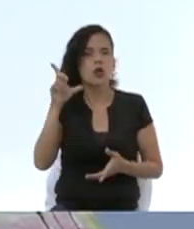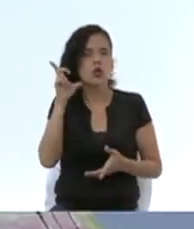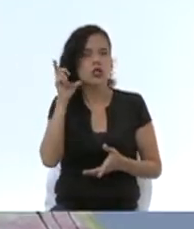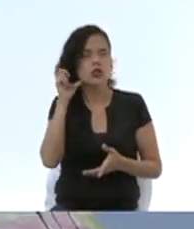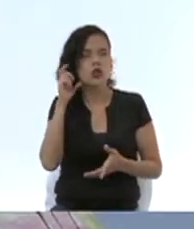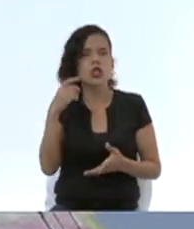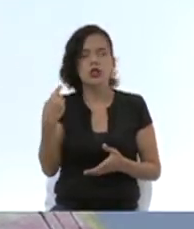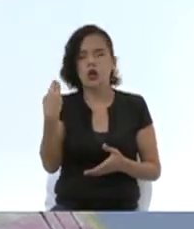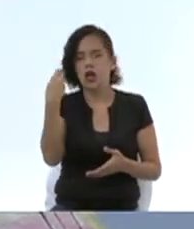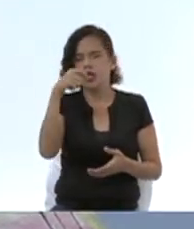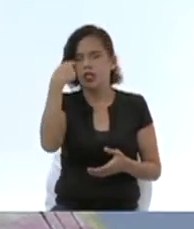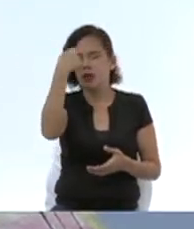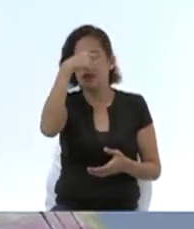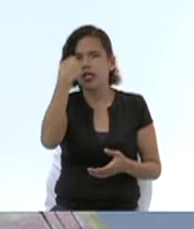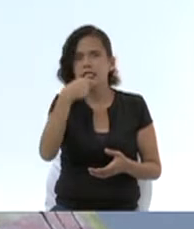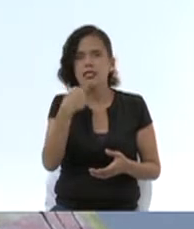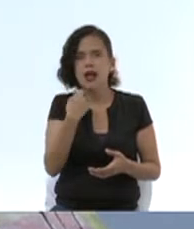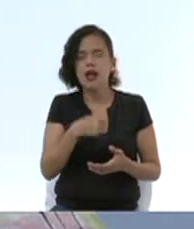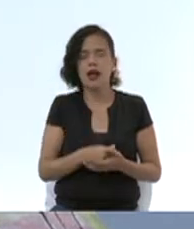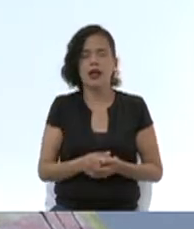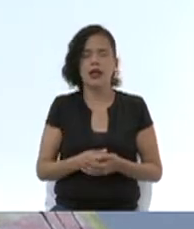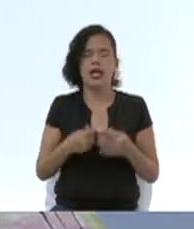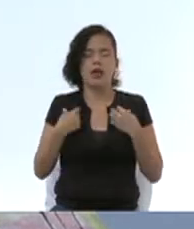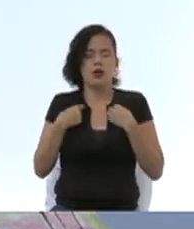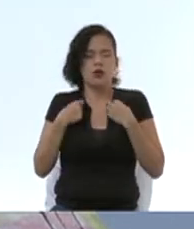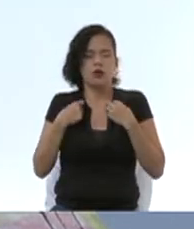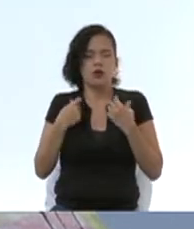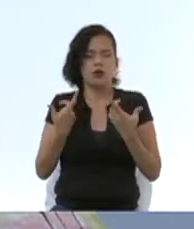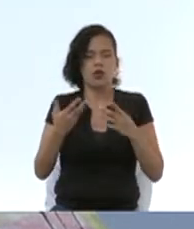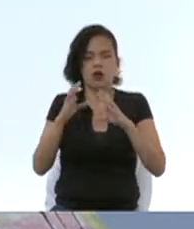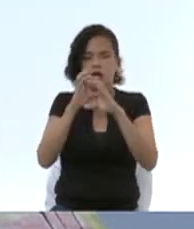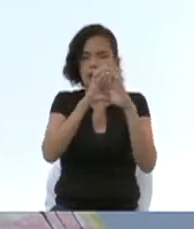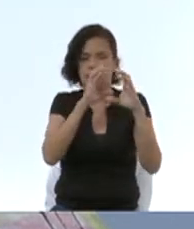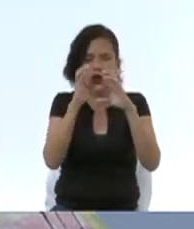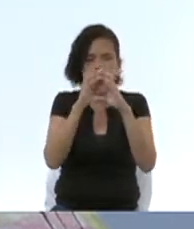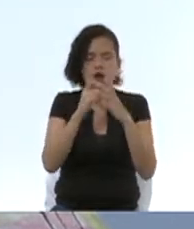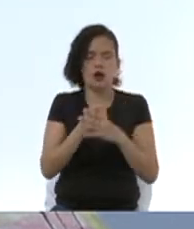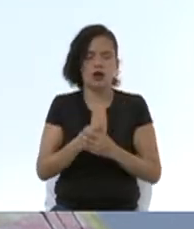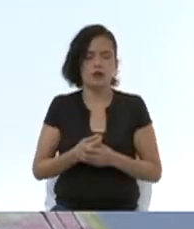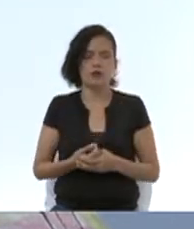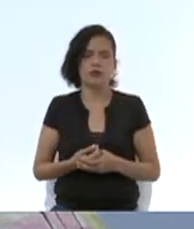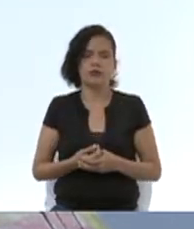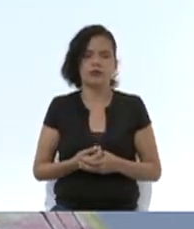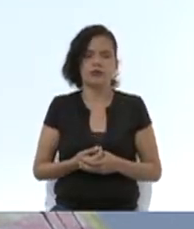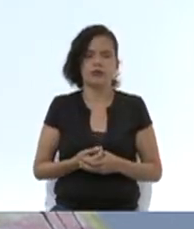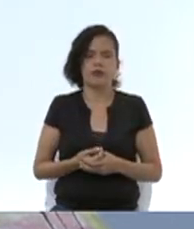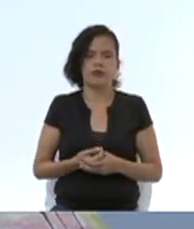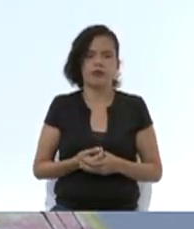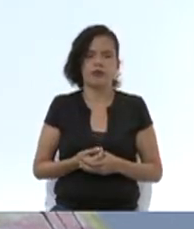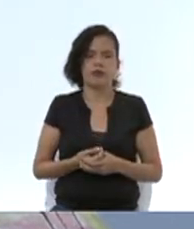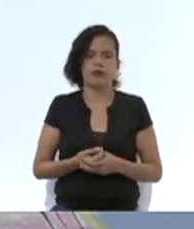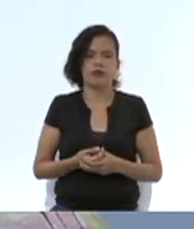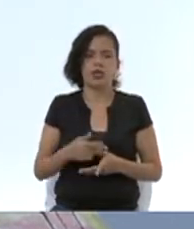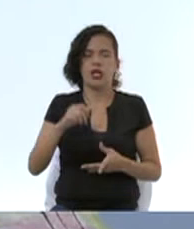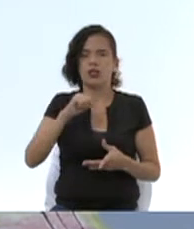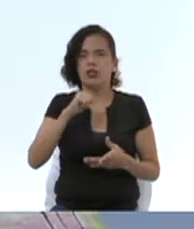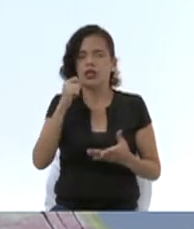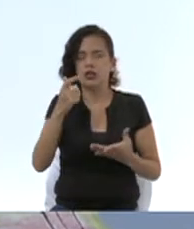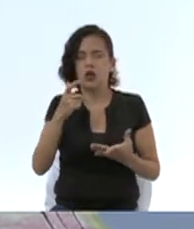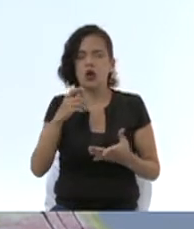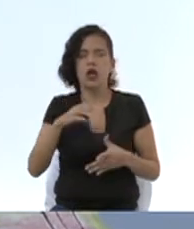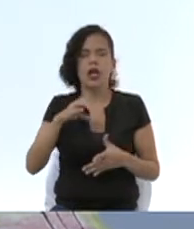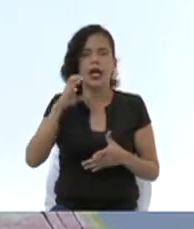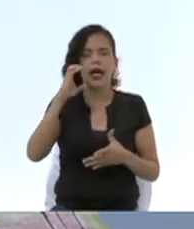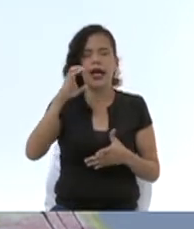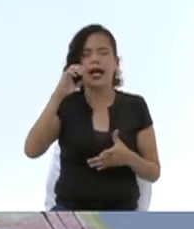sonido, maquillaje, a la gente de maquillaje, a los camarógrafos, a la gente de vestuario, a nuestro director,